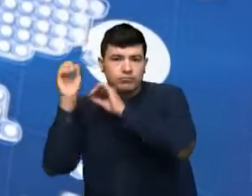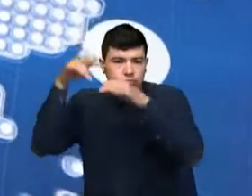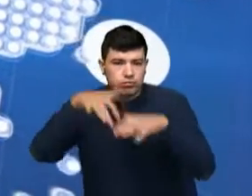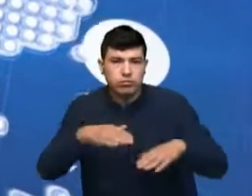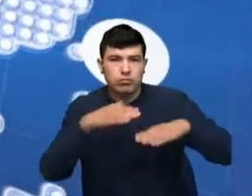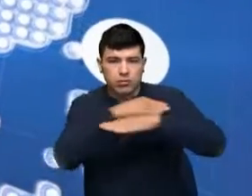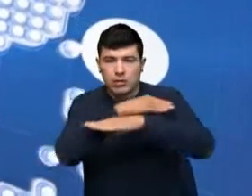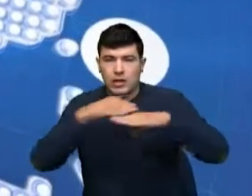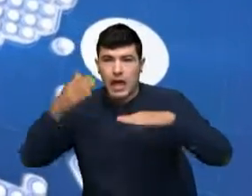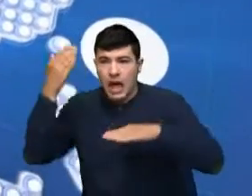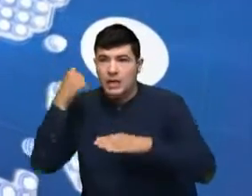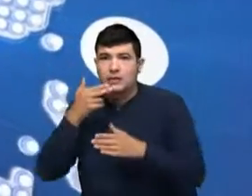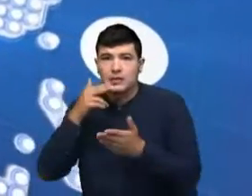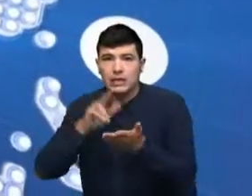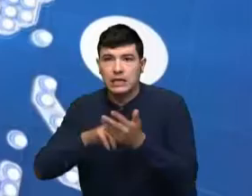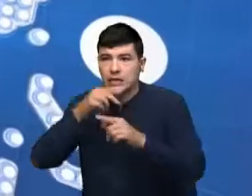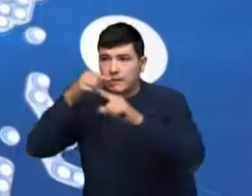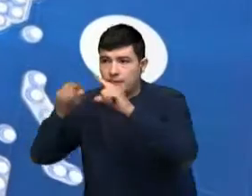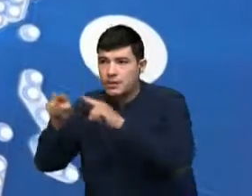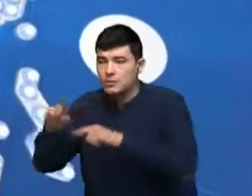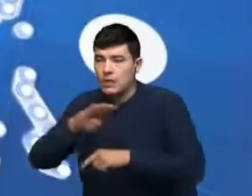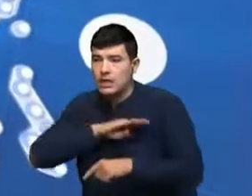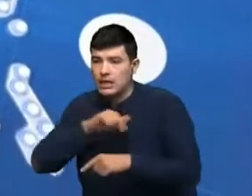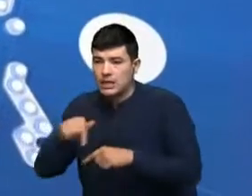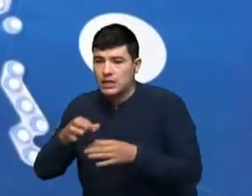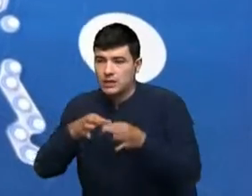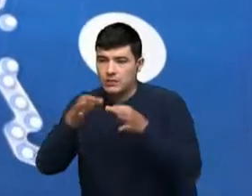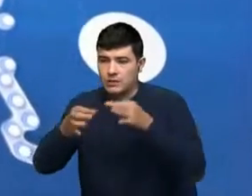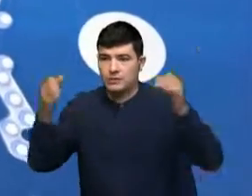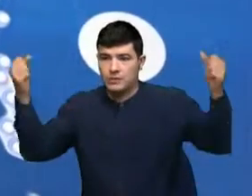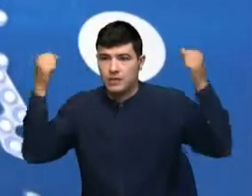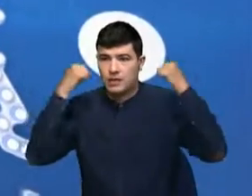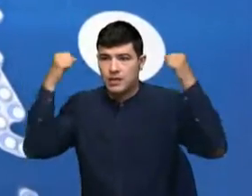hemos pasado cartas alcalde Piedecuesta,